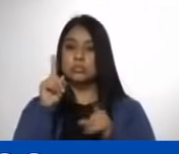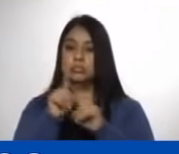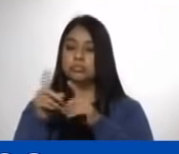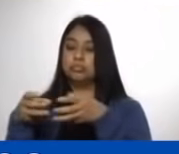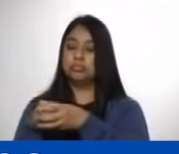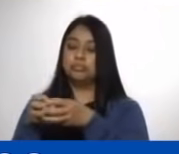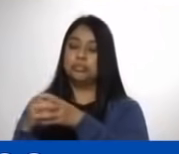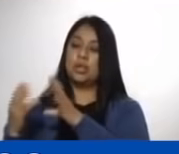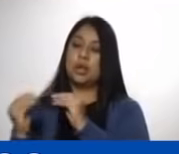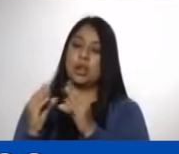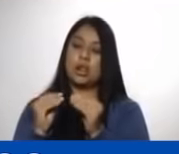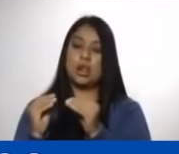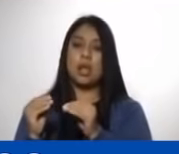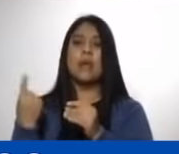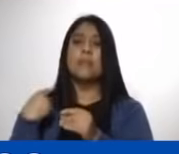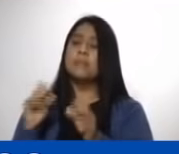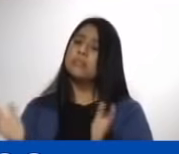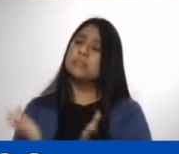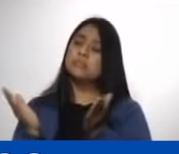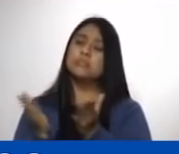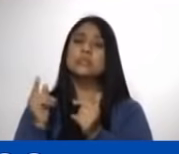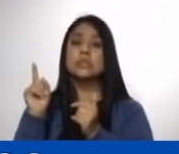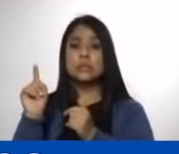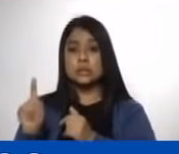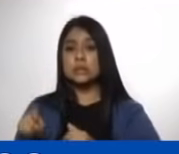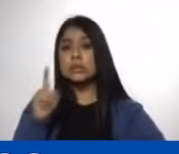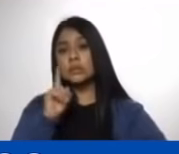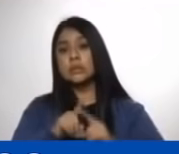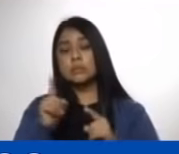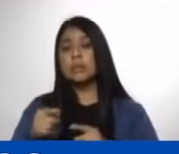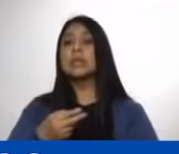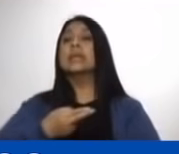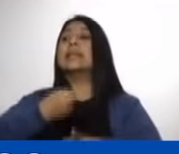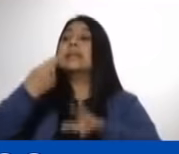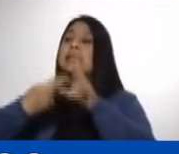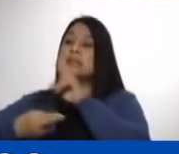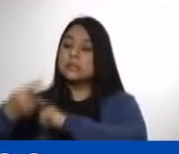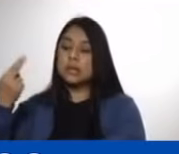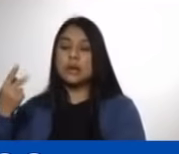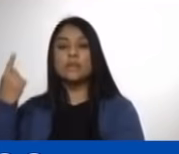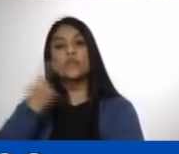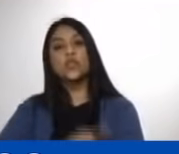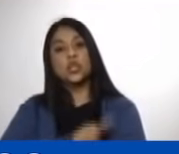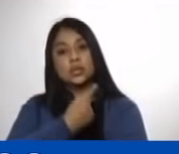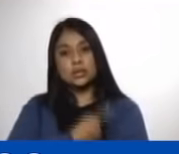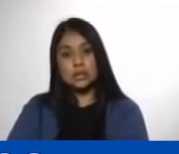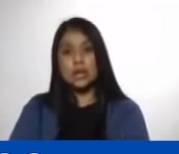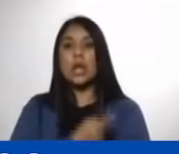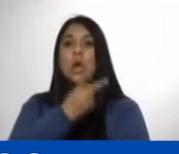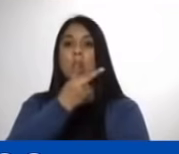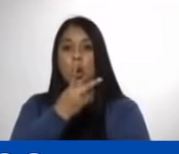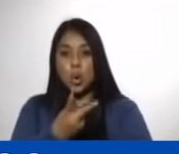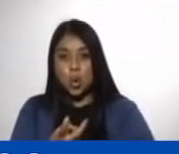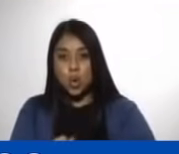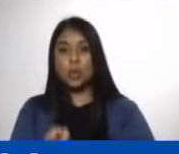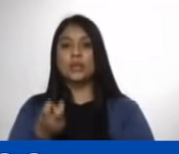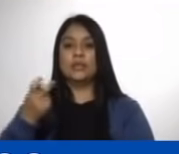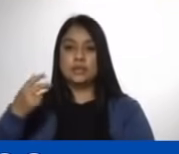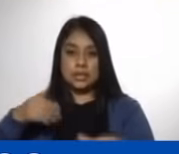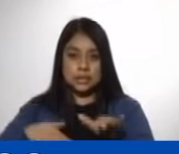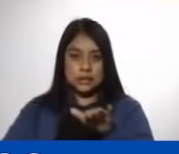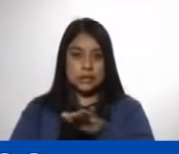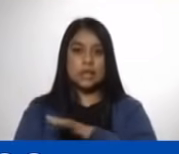caravana para exhortarlos a que pudiesen regresar a frontera a entrar de una manera